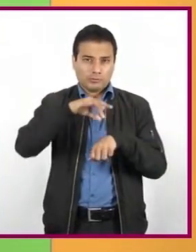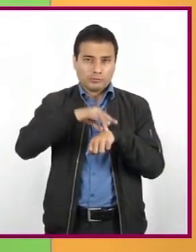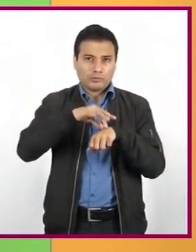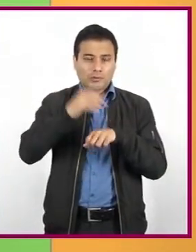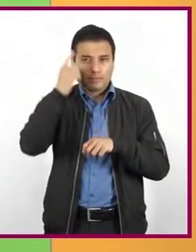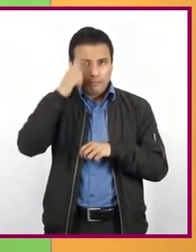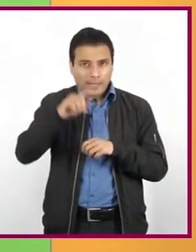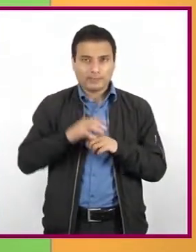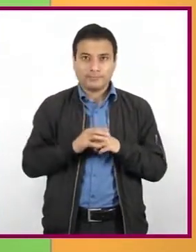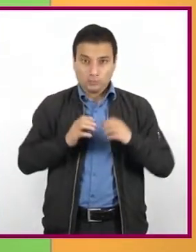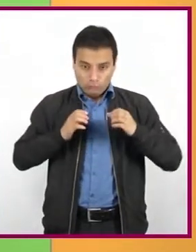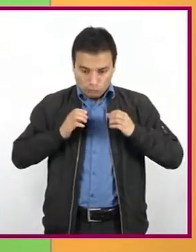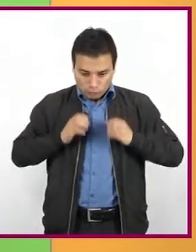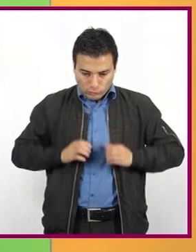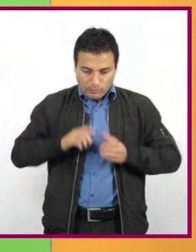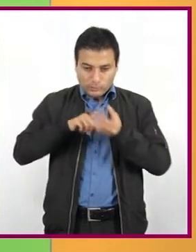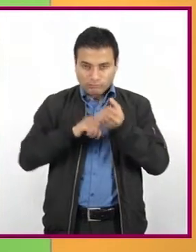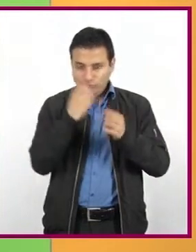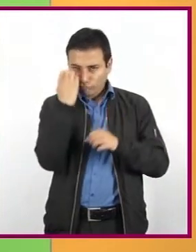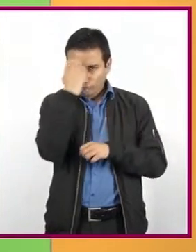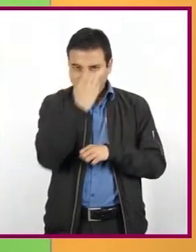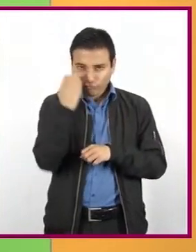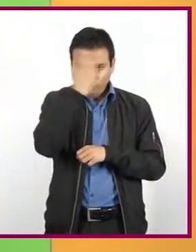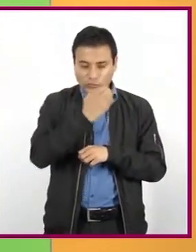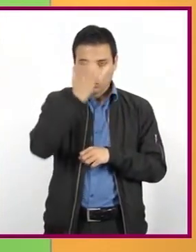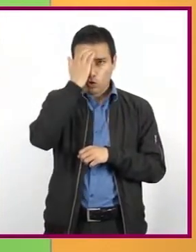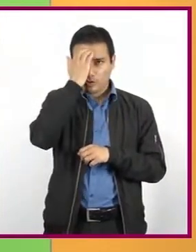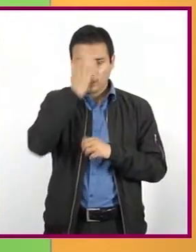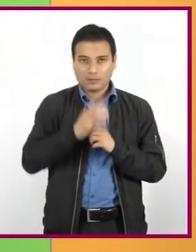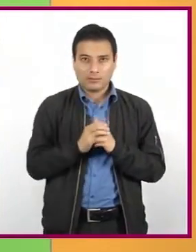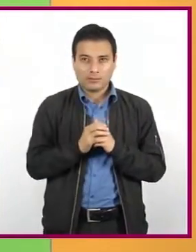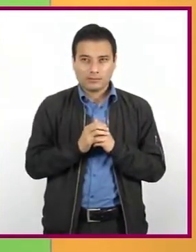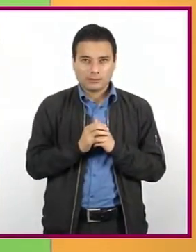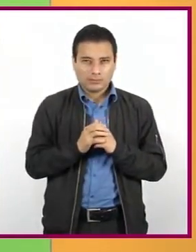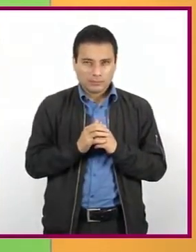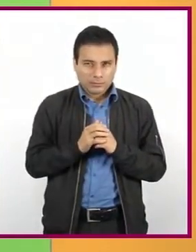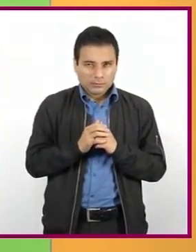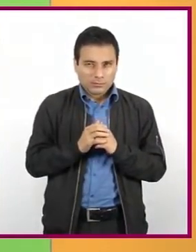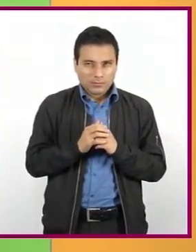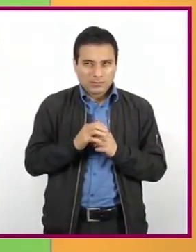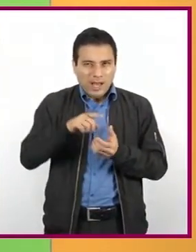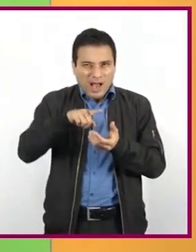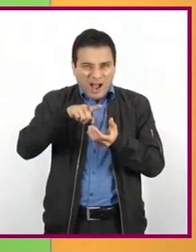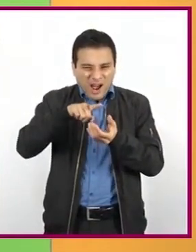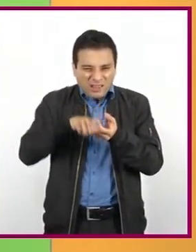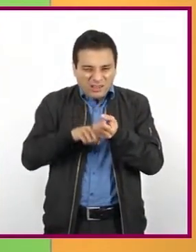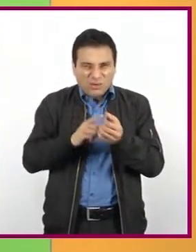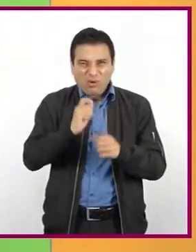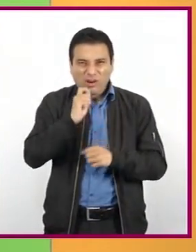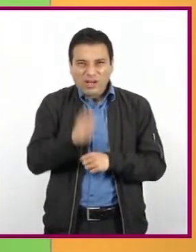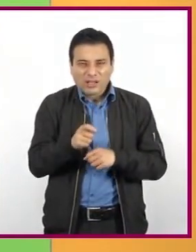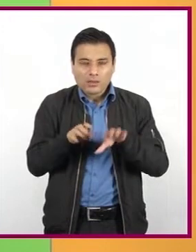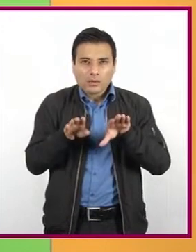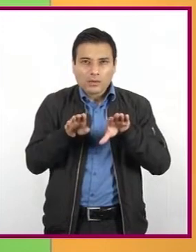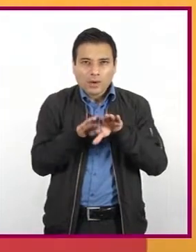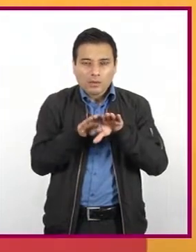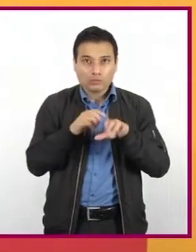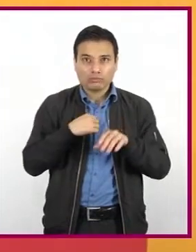es lo que pasa dentro de nuestro organismo, pero nunca me había detenido a analizar el fenómeno físico que los hace